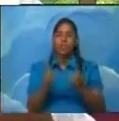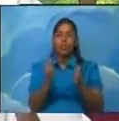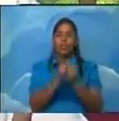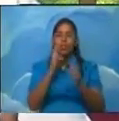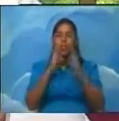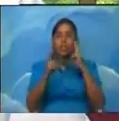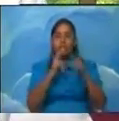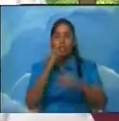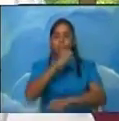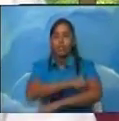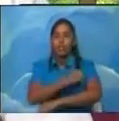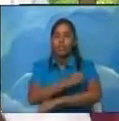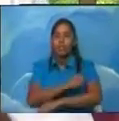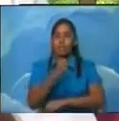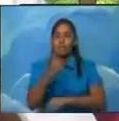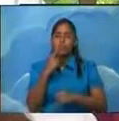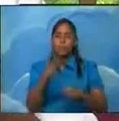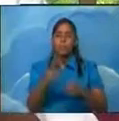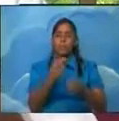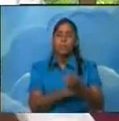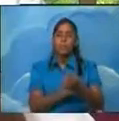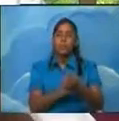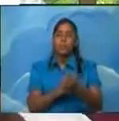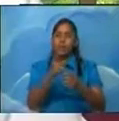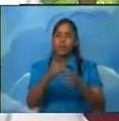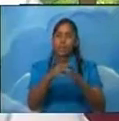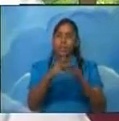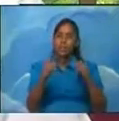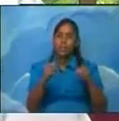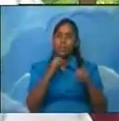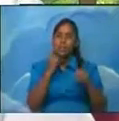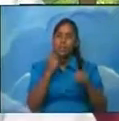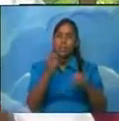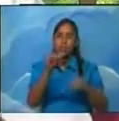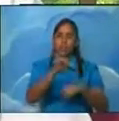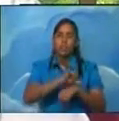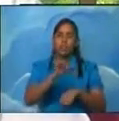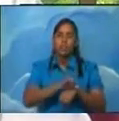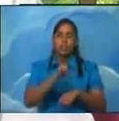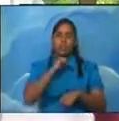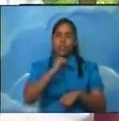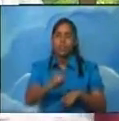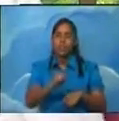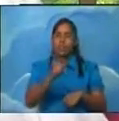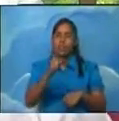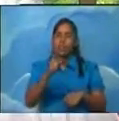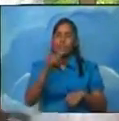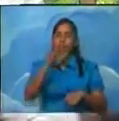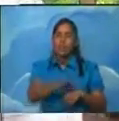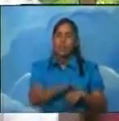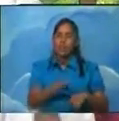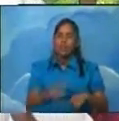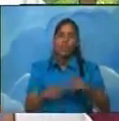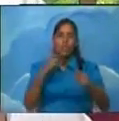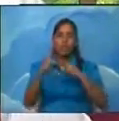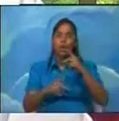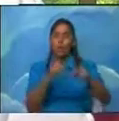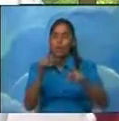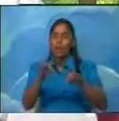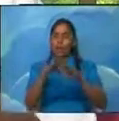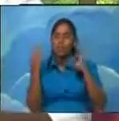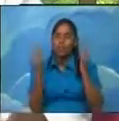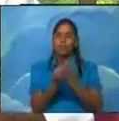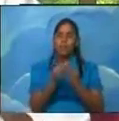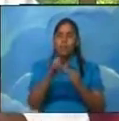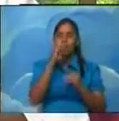a la obediencia? Hermano, mire, el Evangelio, en estos días decíamos en la iglesia, el Evangelio está a diario en los hogares